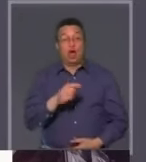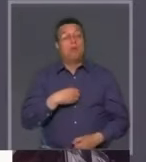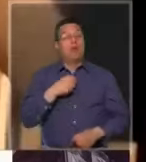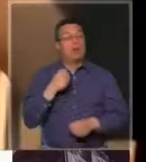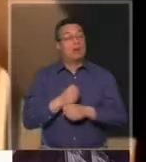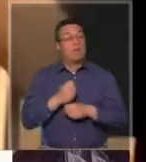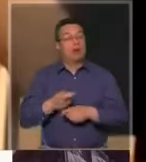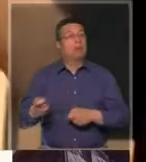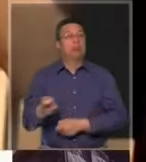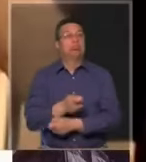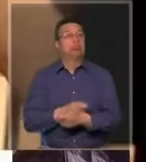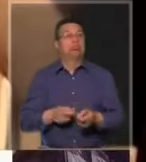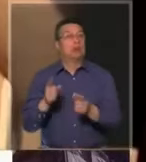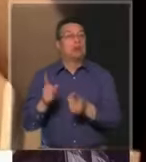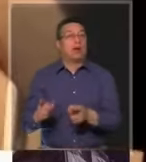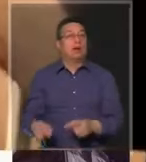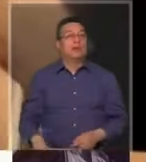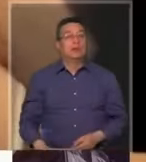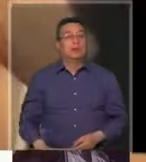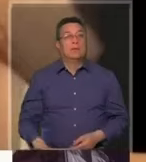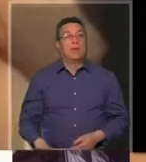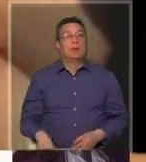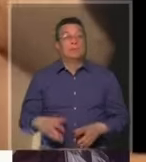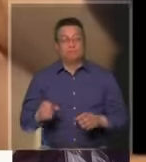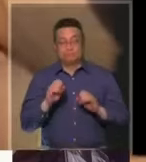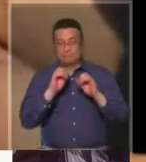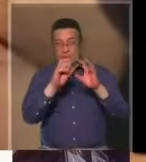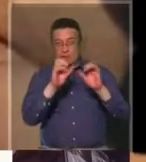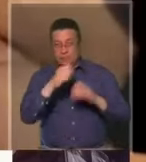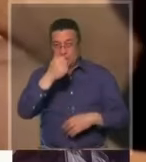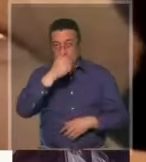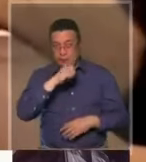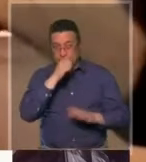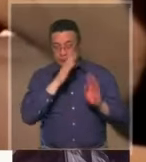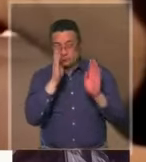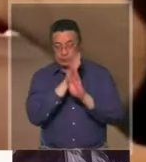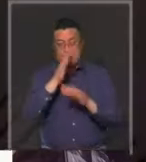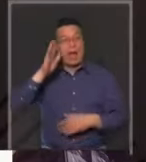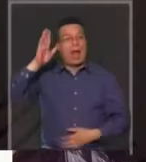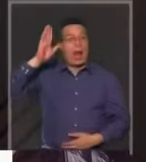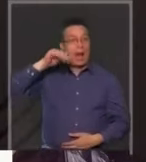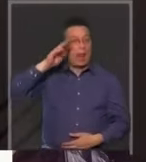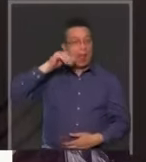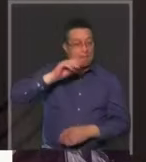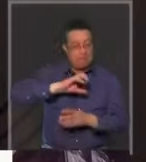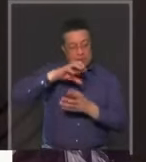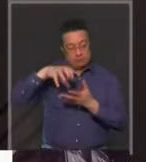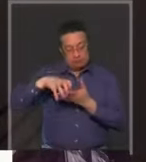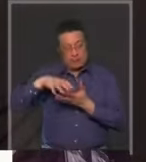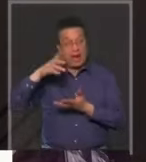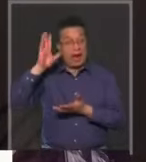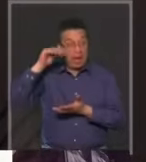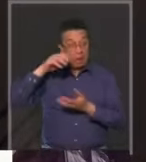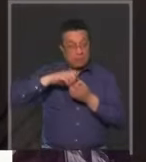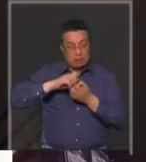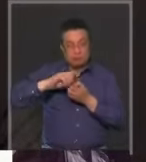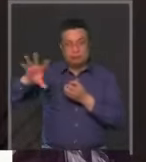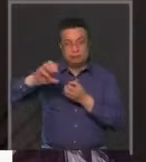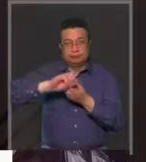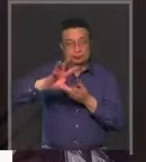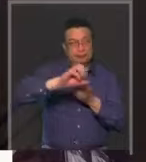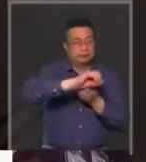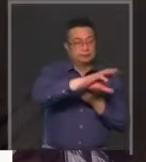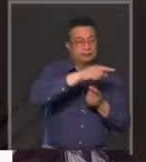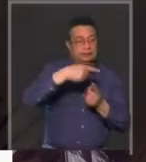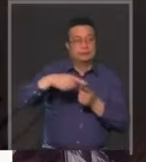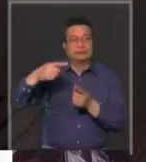negocio ilícito los envíos clandestinos originalmente llegaban a ampa Y desde ahí eran trasladados a distintos centros de acopio